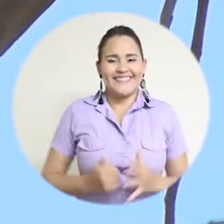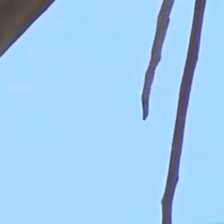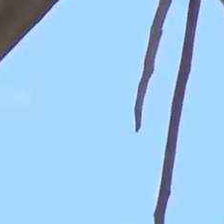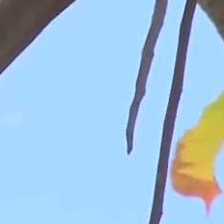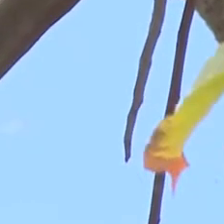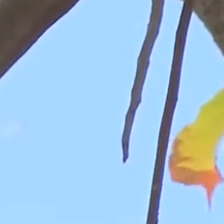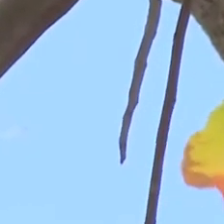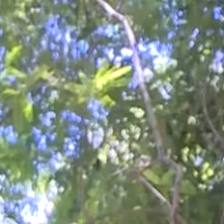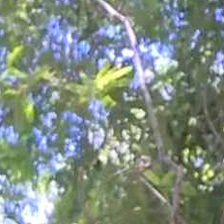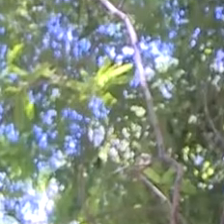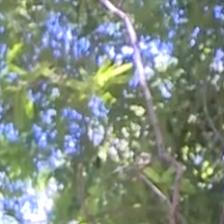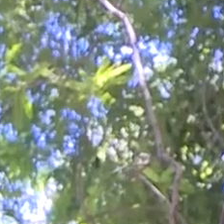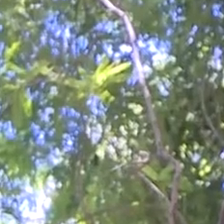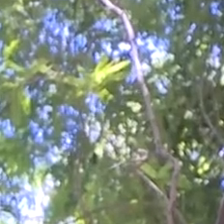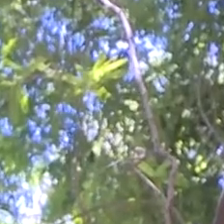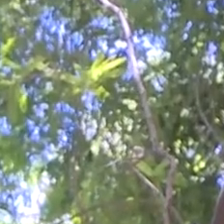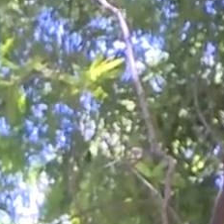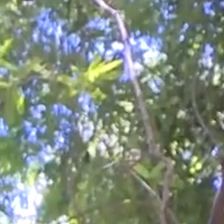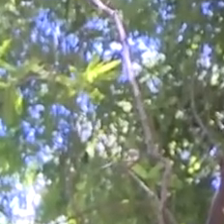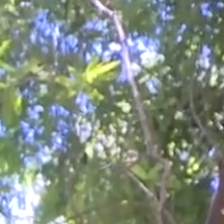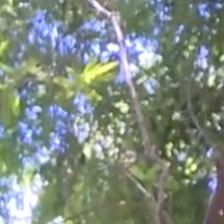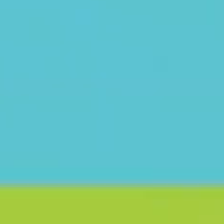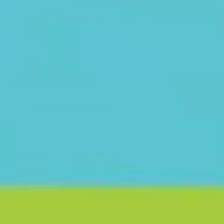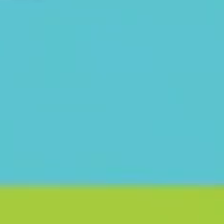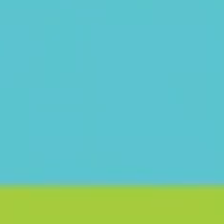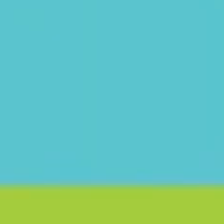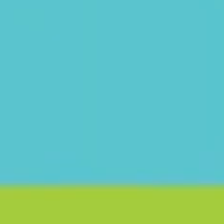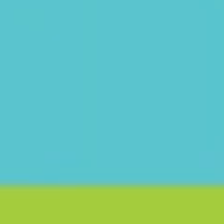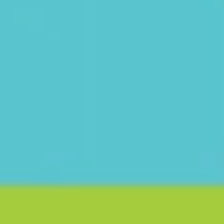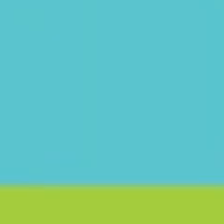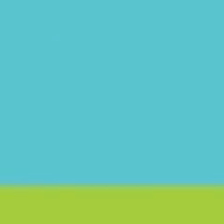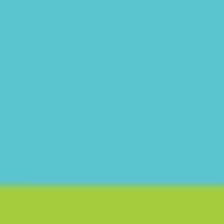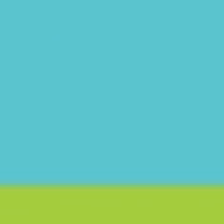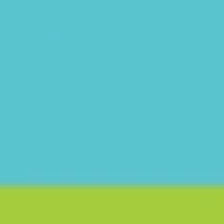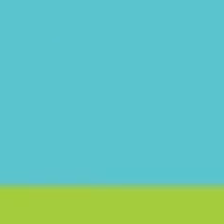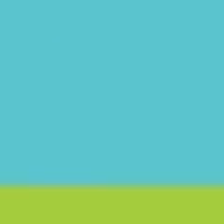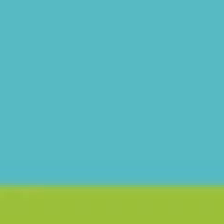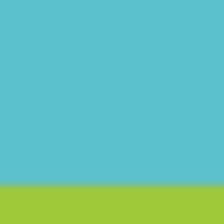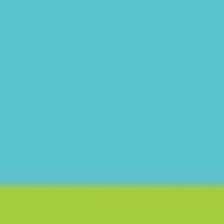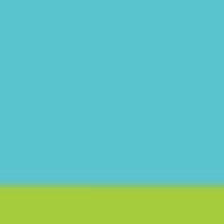significativas que se encuentran en peligro de extinción.